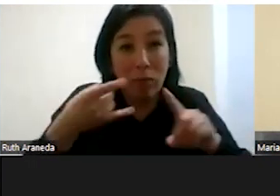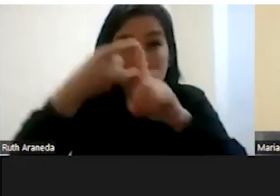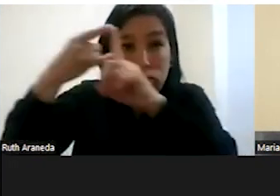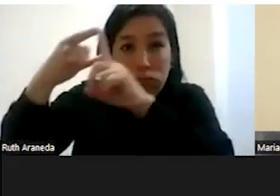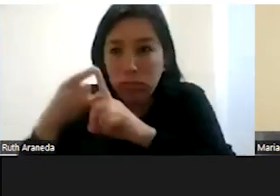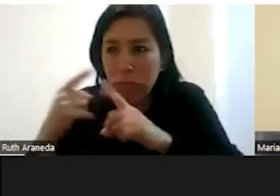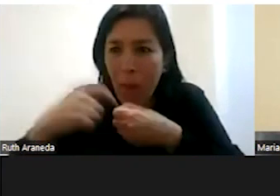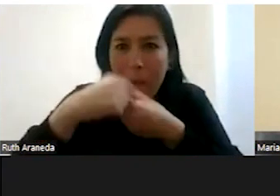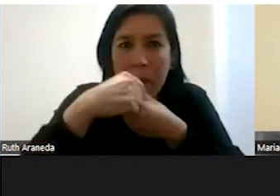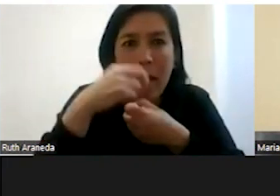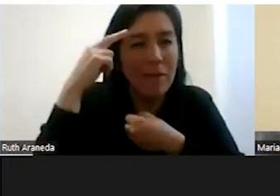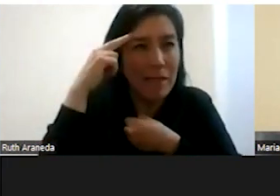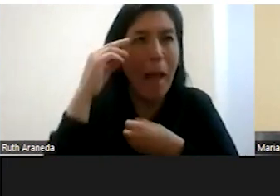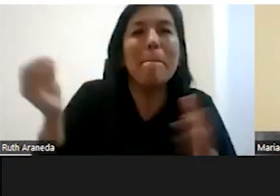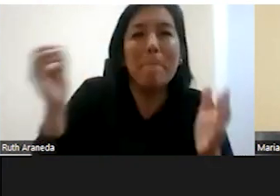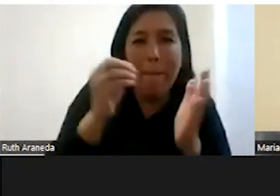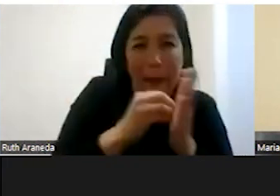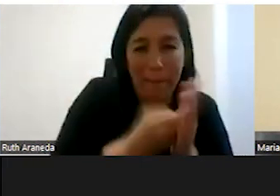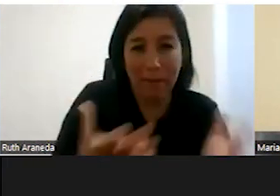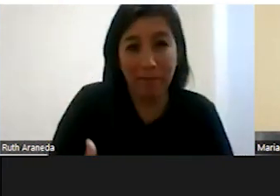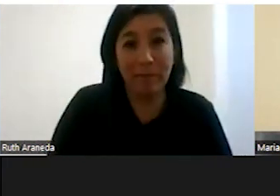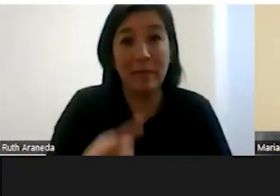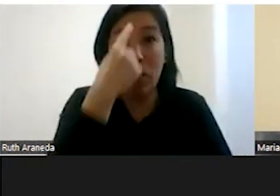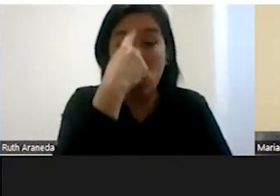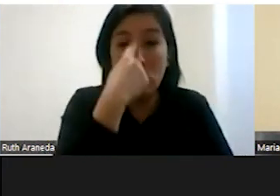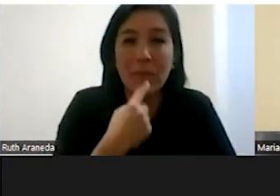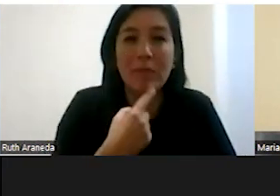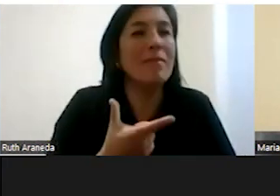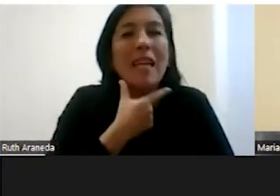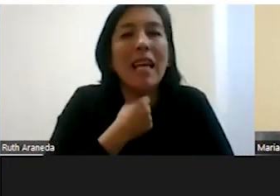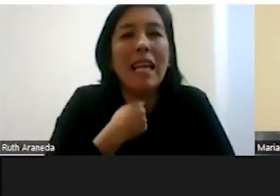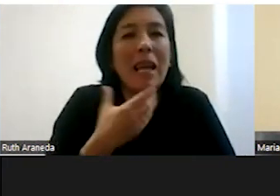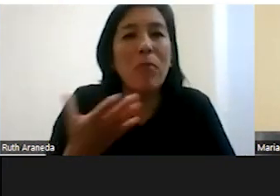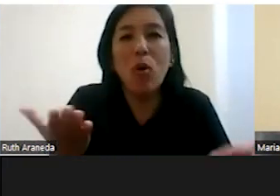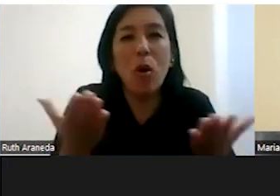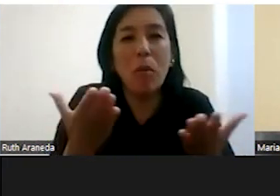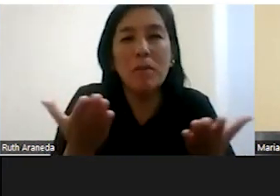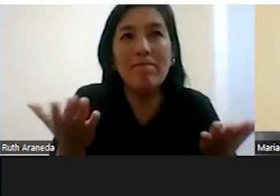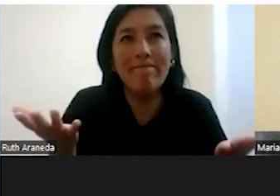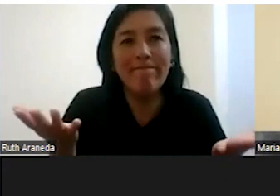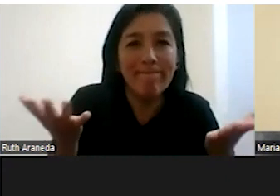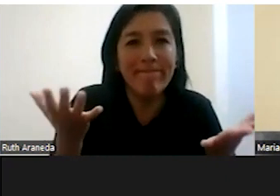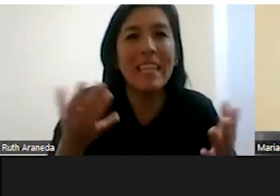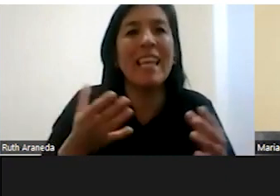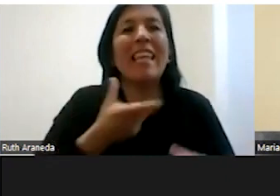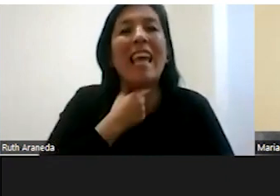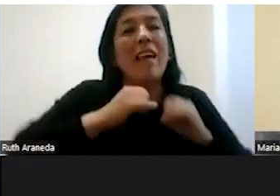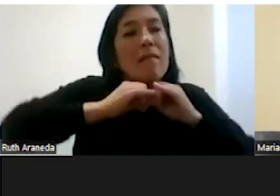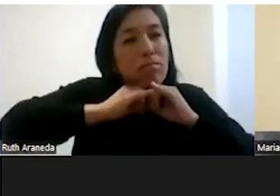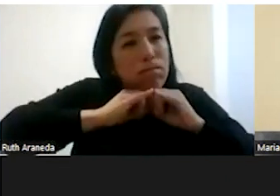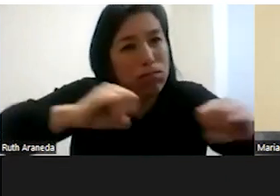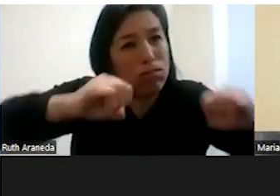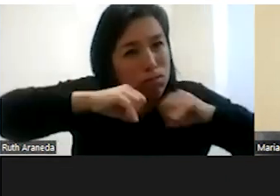hacia adelante, ¿ya? Nosotros como museo buscamos justamente eso, tal como dijo Alison, el difundir el